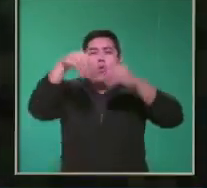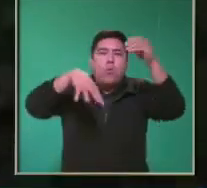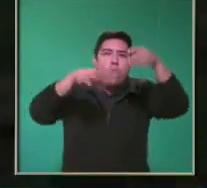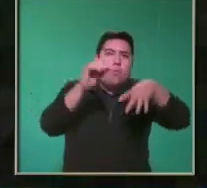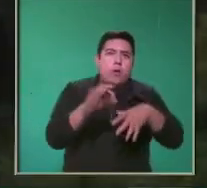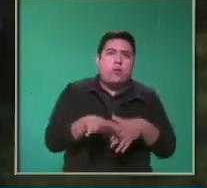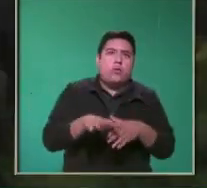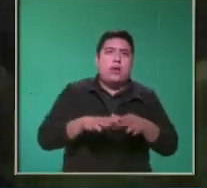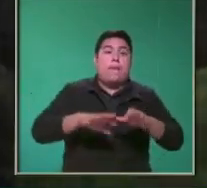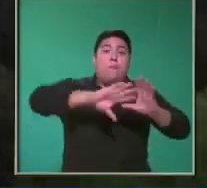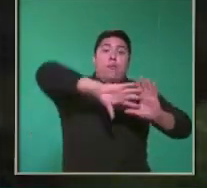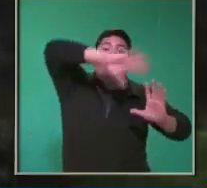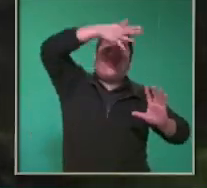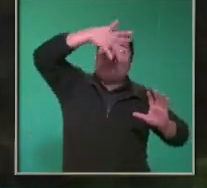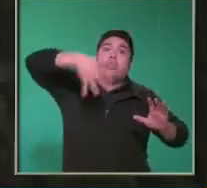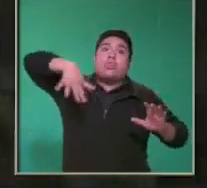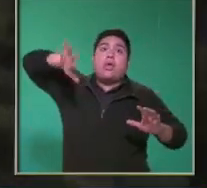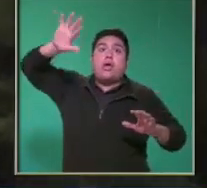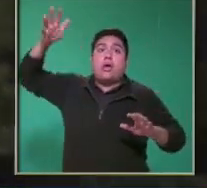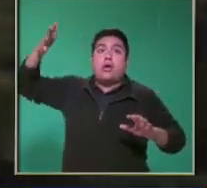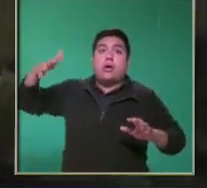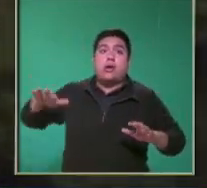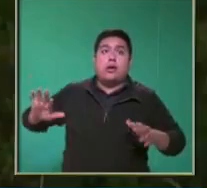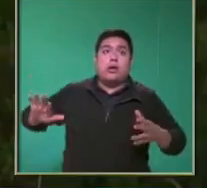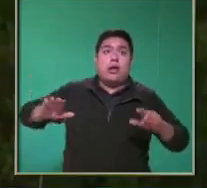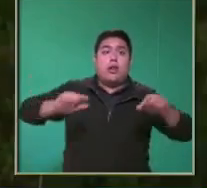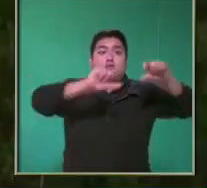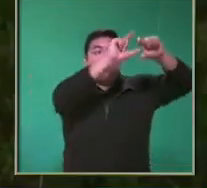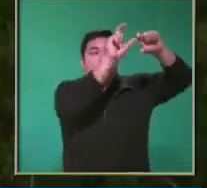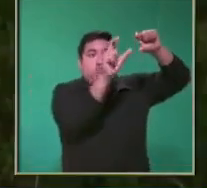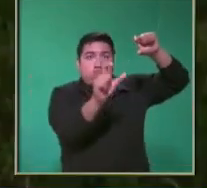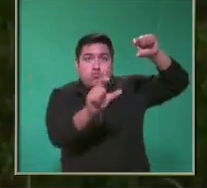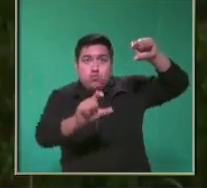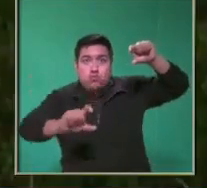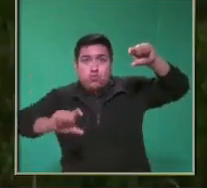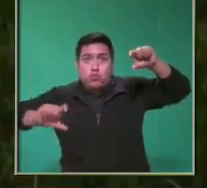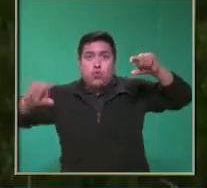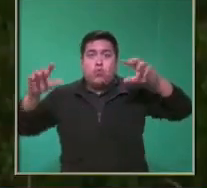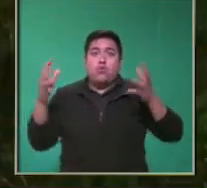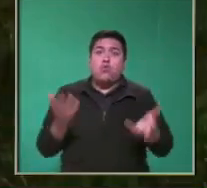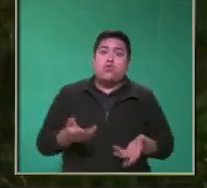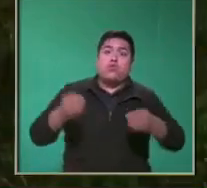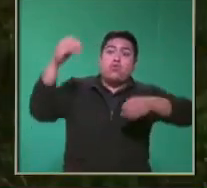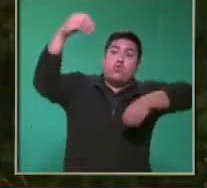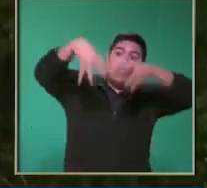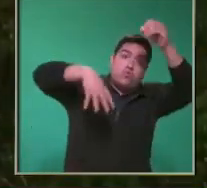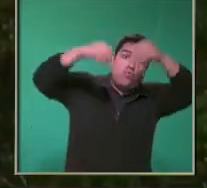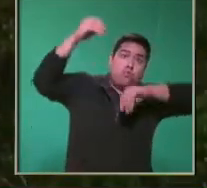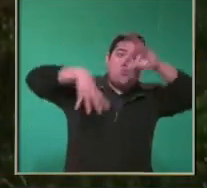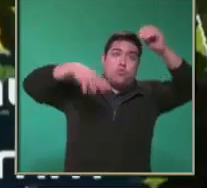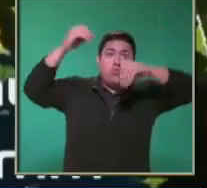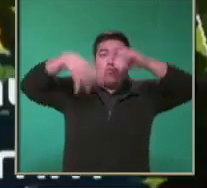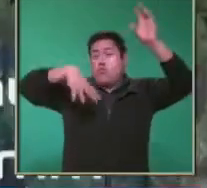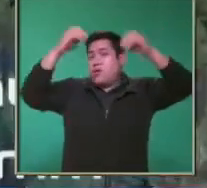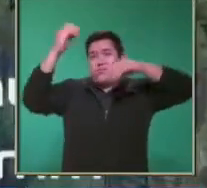relieve montañoso, principalmente en las laderas, que reciben lluvias frecuentes y mayor